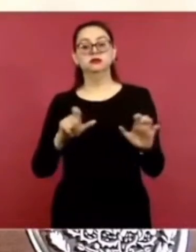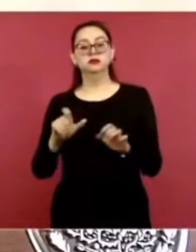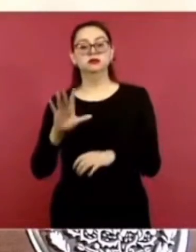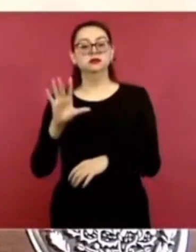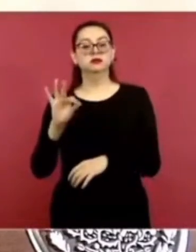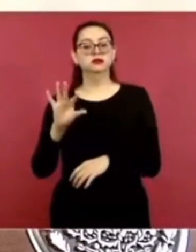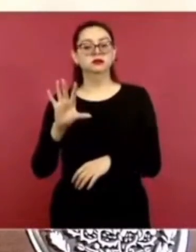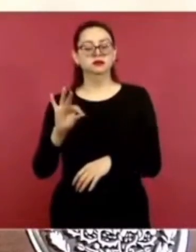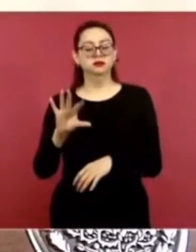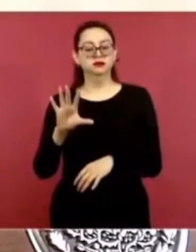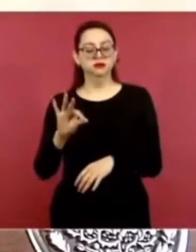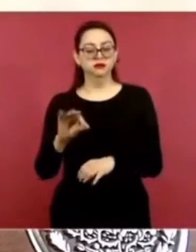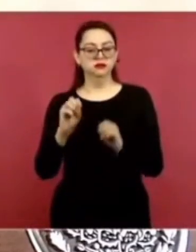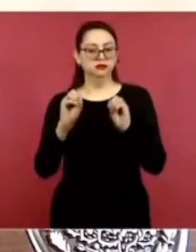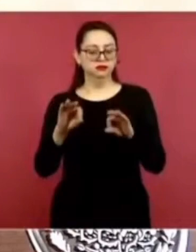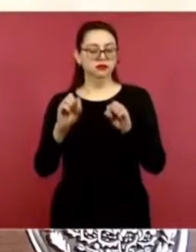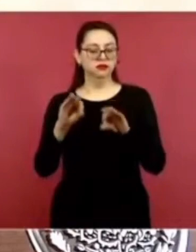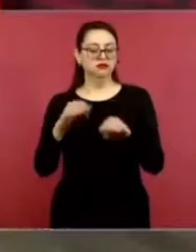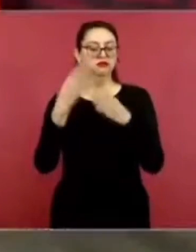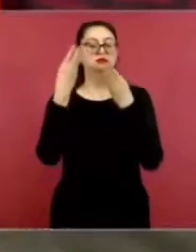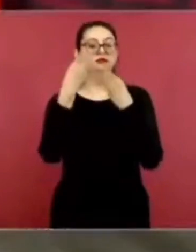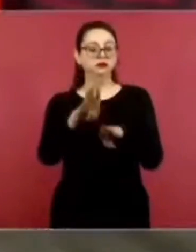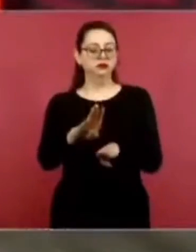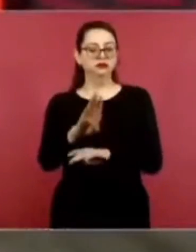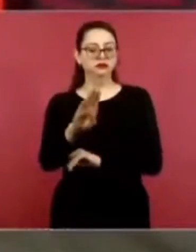2,740 sucursales del Banco del Bienestar.